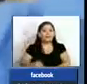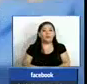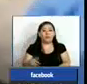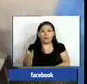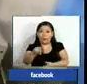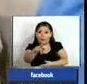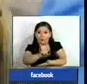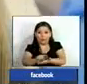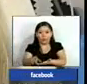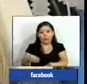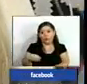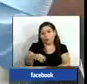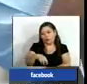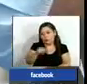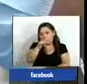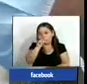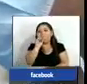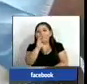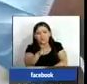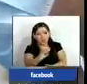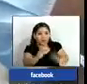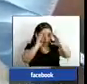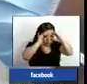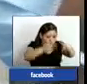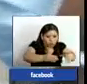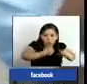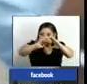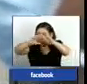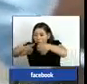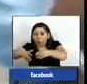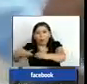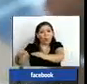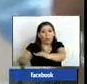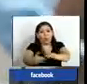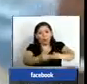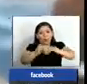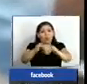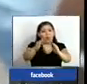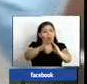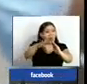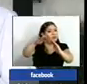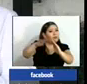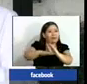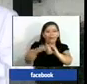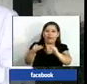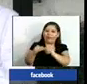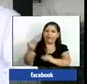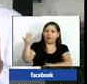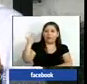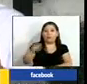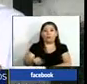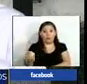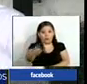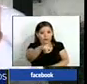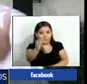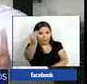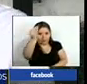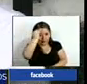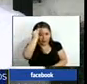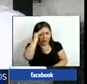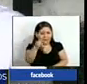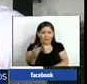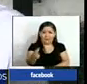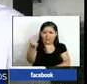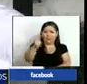es de la idea que se establezca cuarentenas focalizadas y no de una cuarentena nacional. Si usted conoce, y eso es